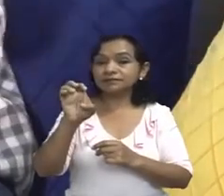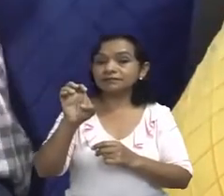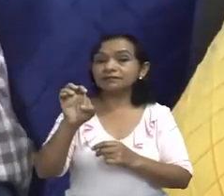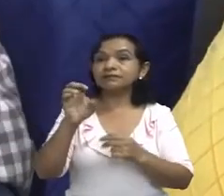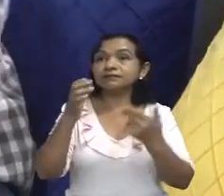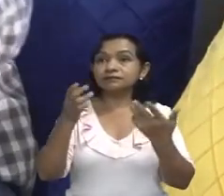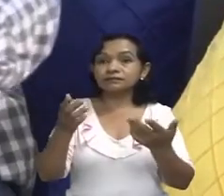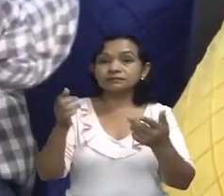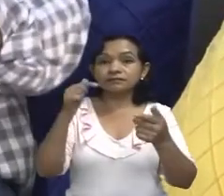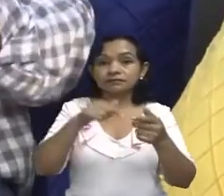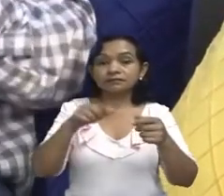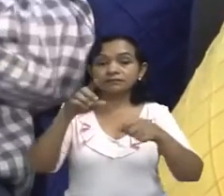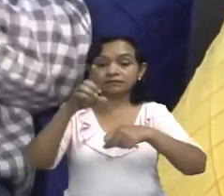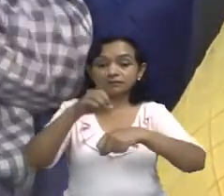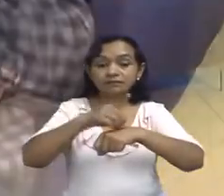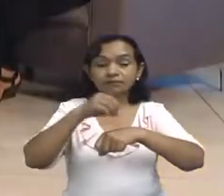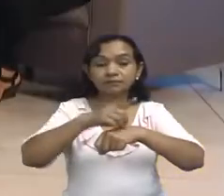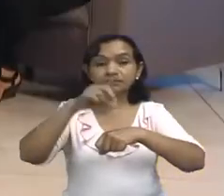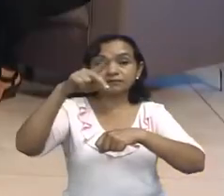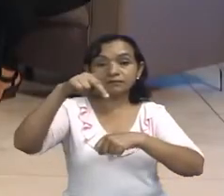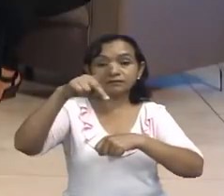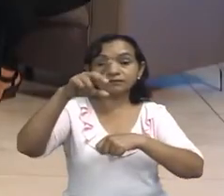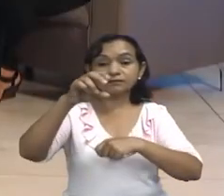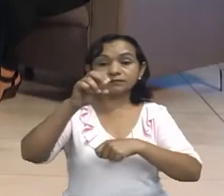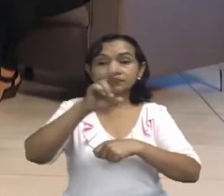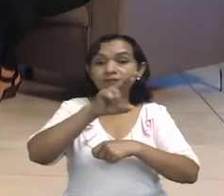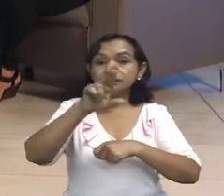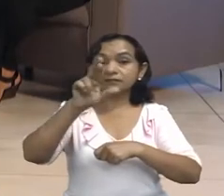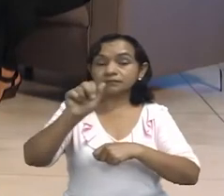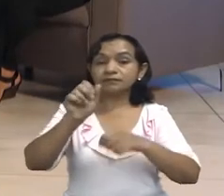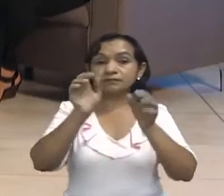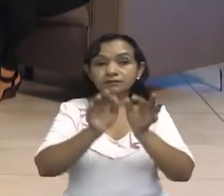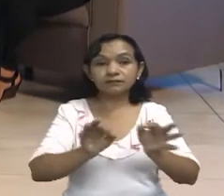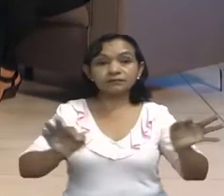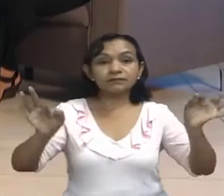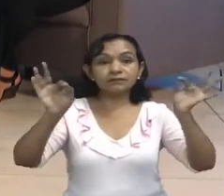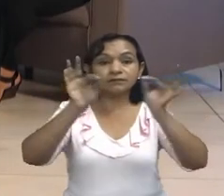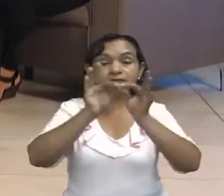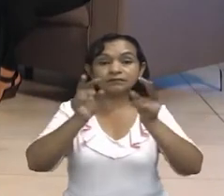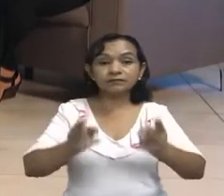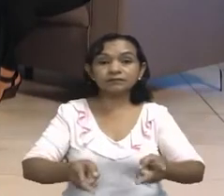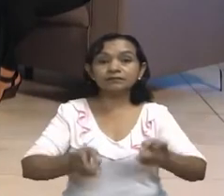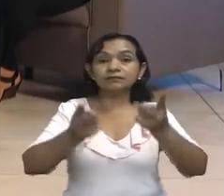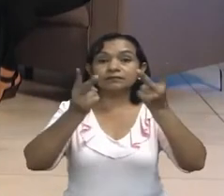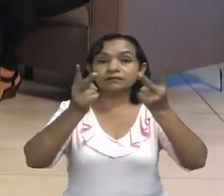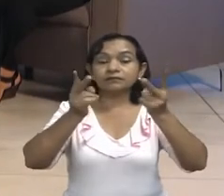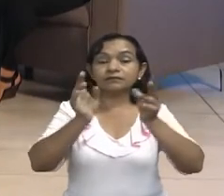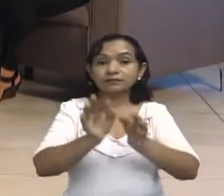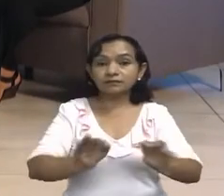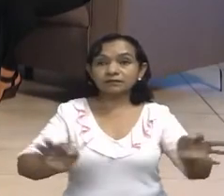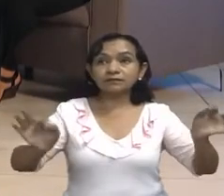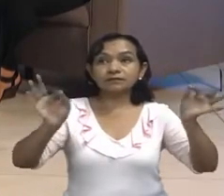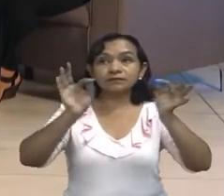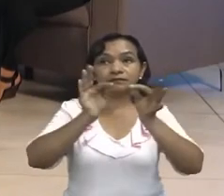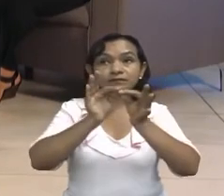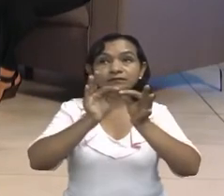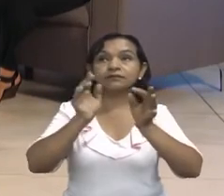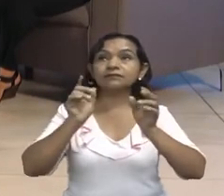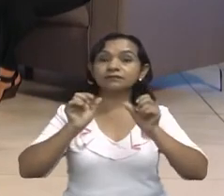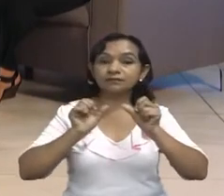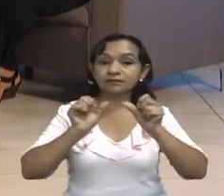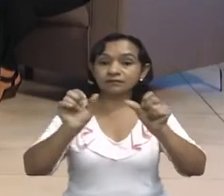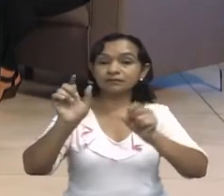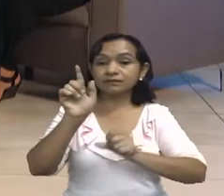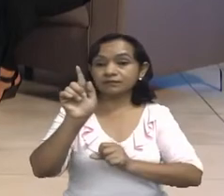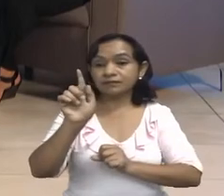y ahora el compañero Gustavo Porras le dan la importancia de vida. Y para ello es importante que se mantenga este